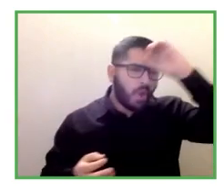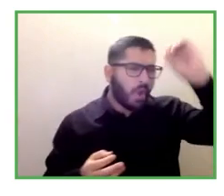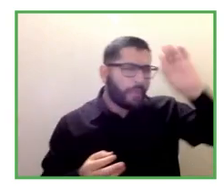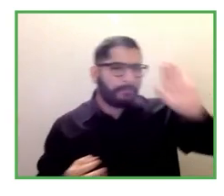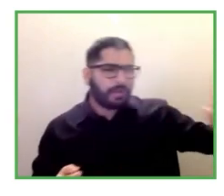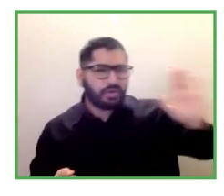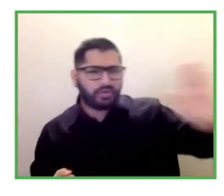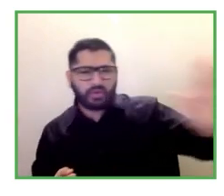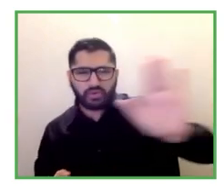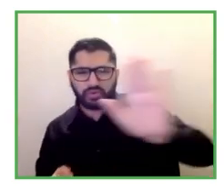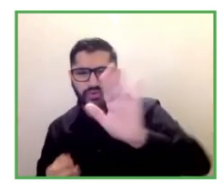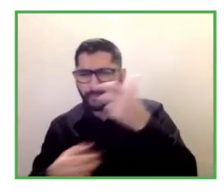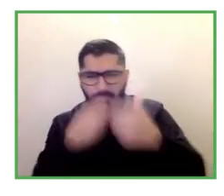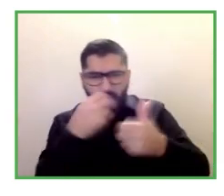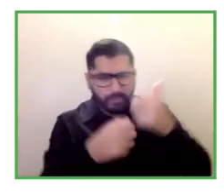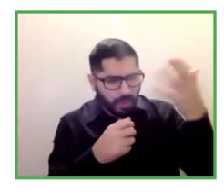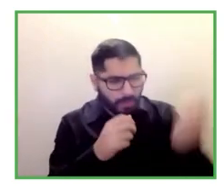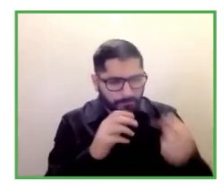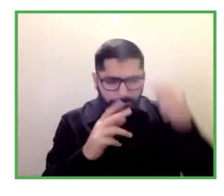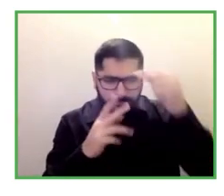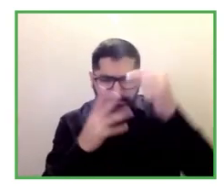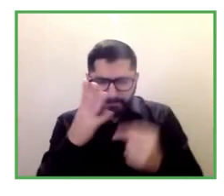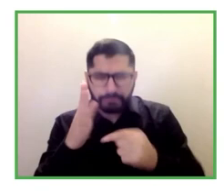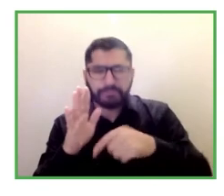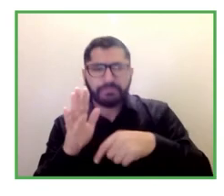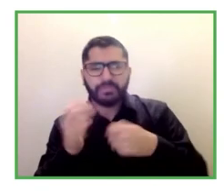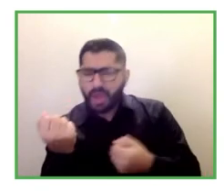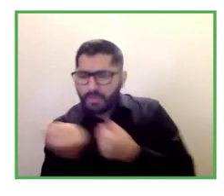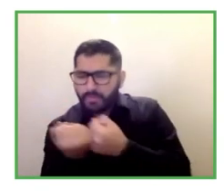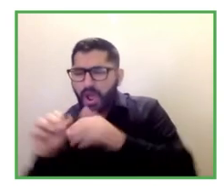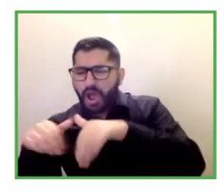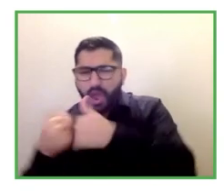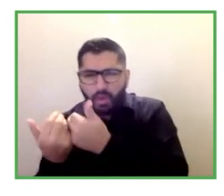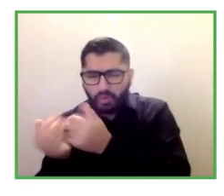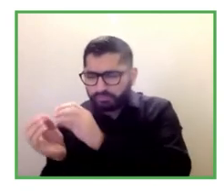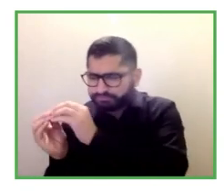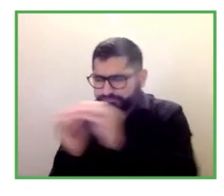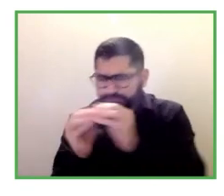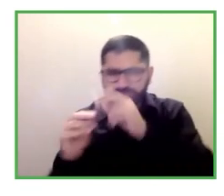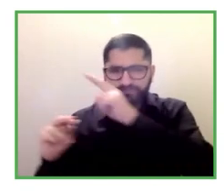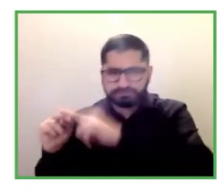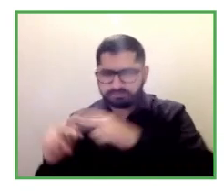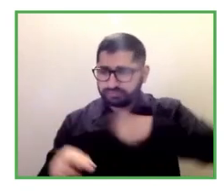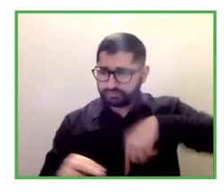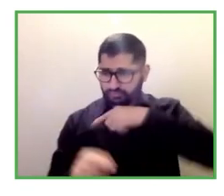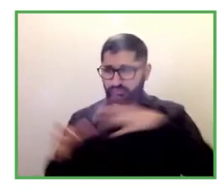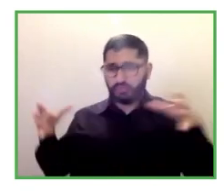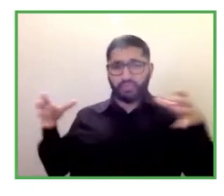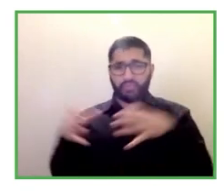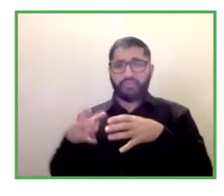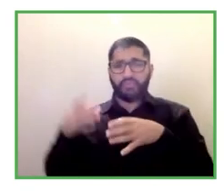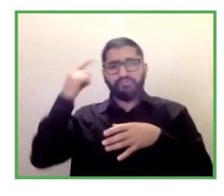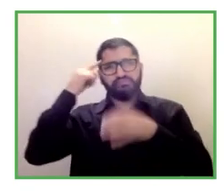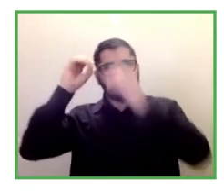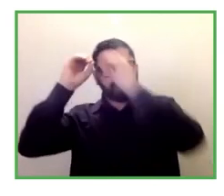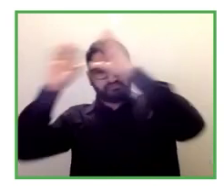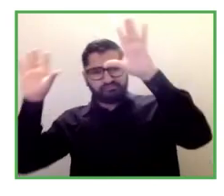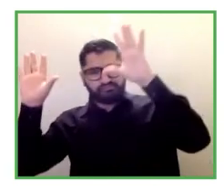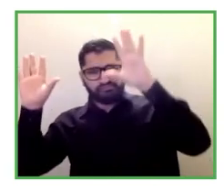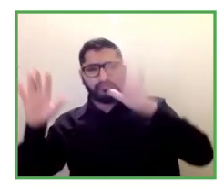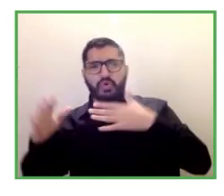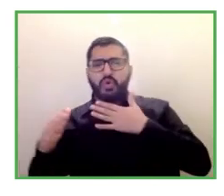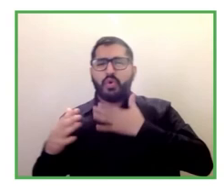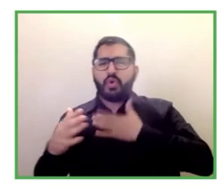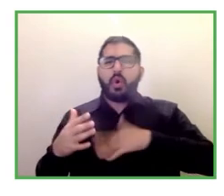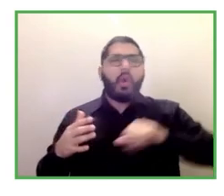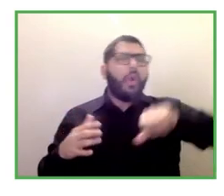juntó y también utilizó otros recursos de la comunidad para asegurarse de que no estuviéramos cerrándole la puerta simplemente a